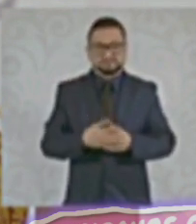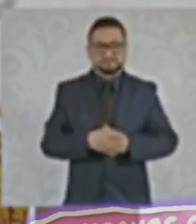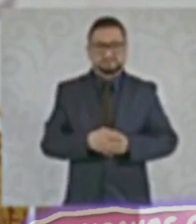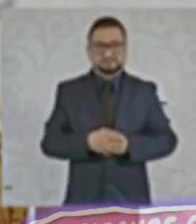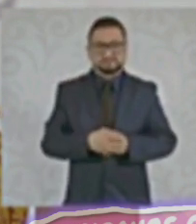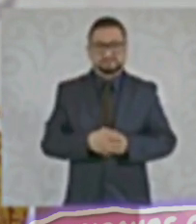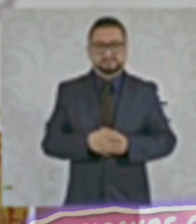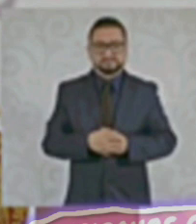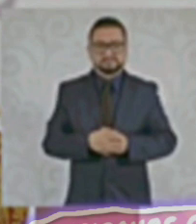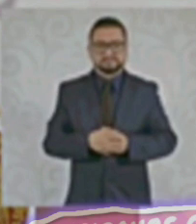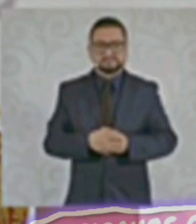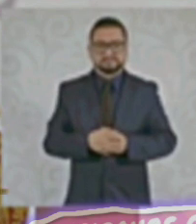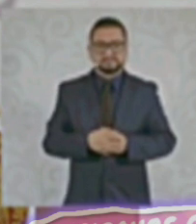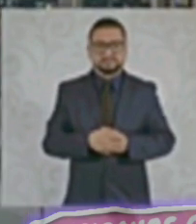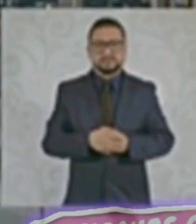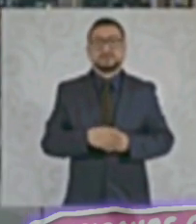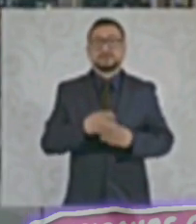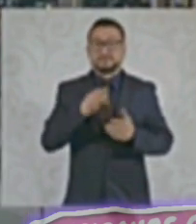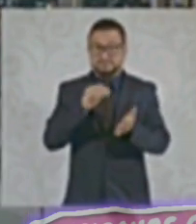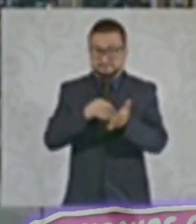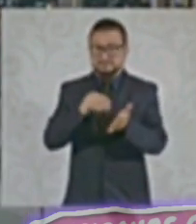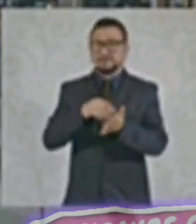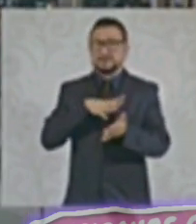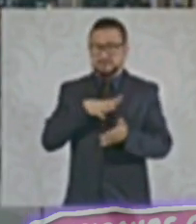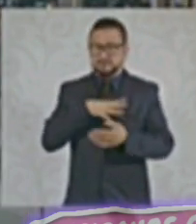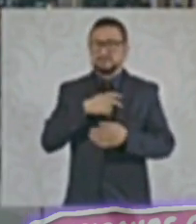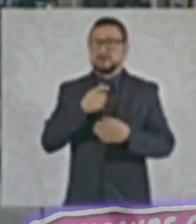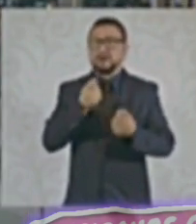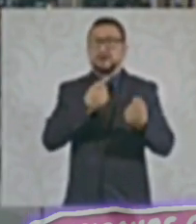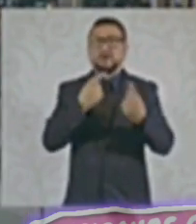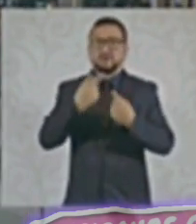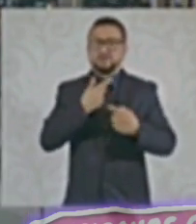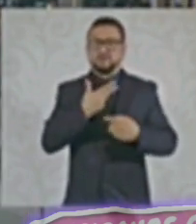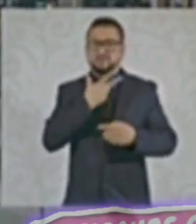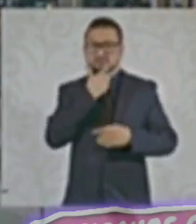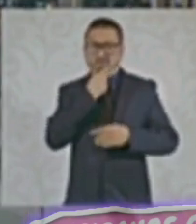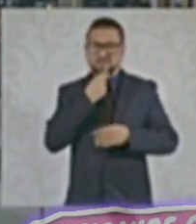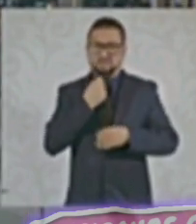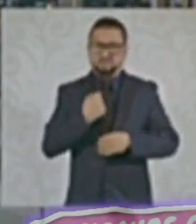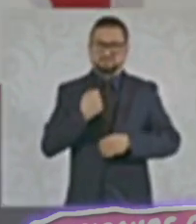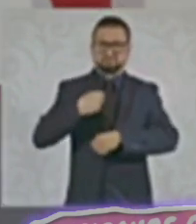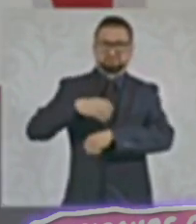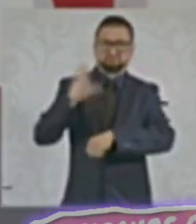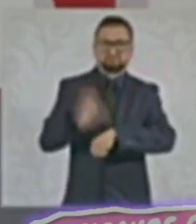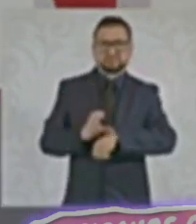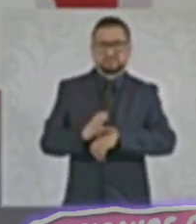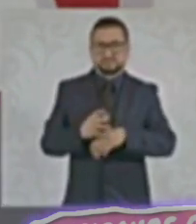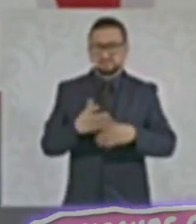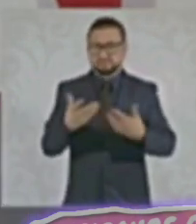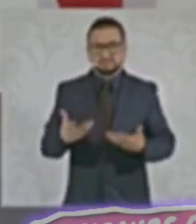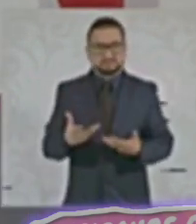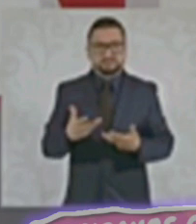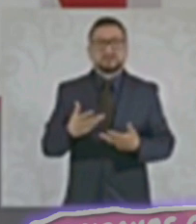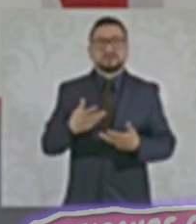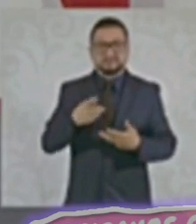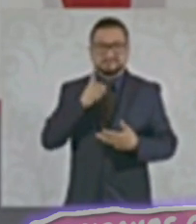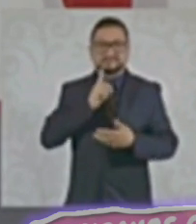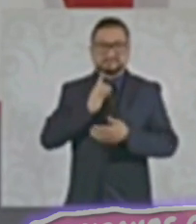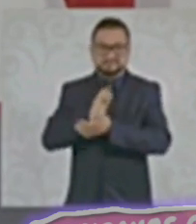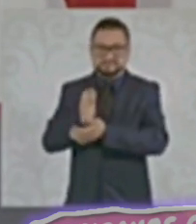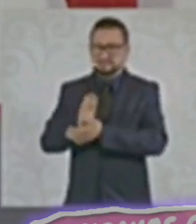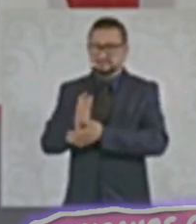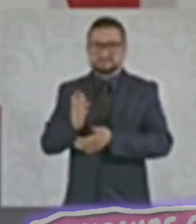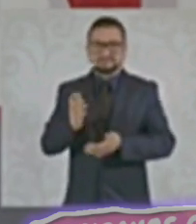Y claro que existe, y además particularmente hay una discriminación muy